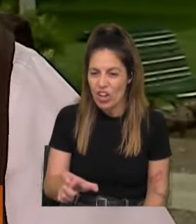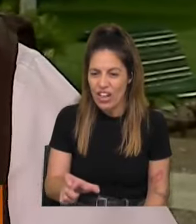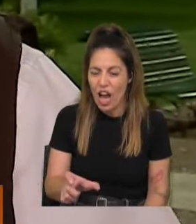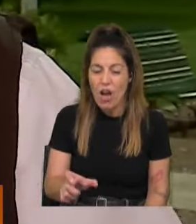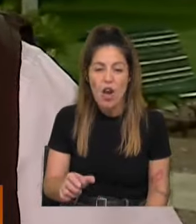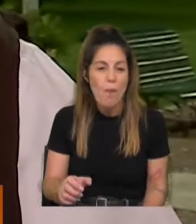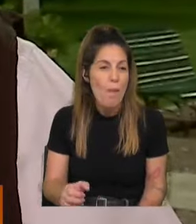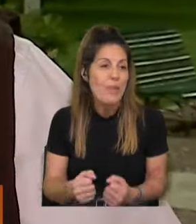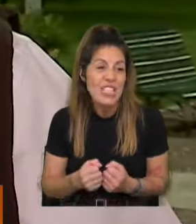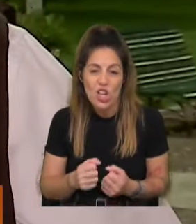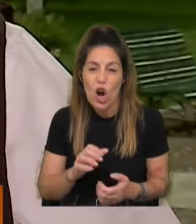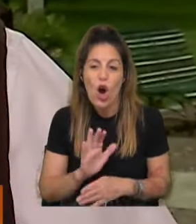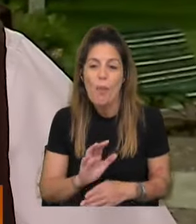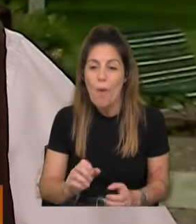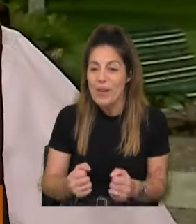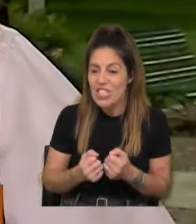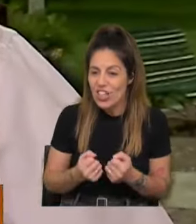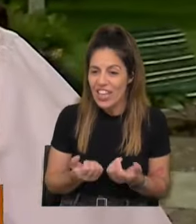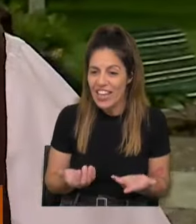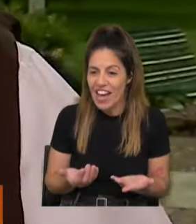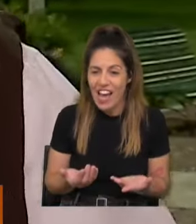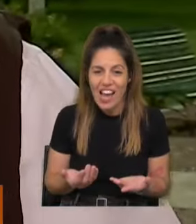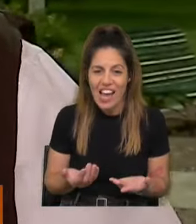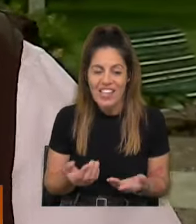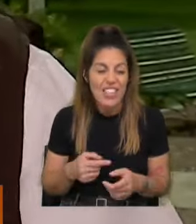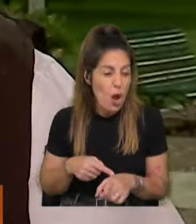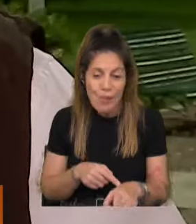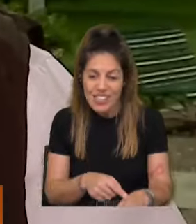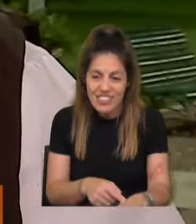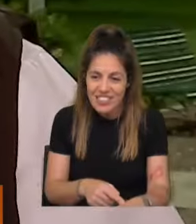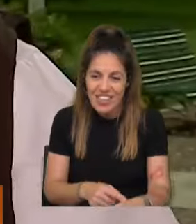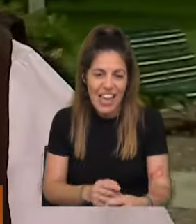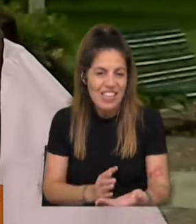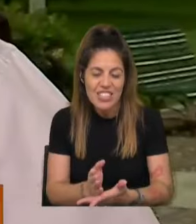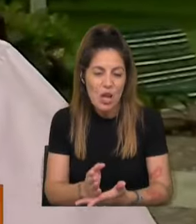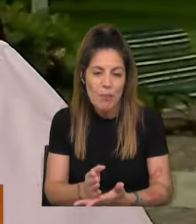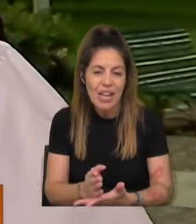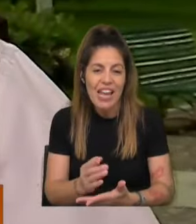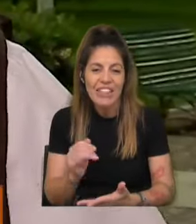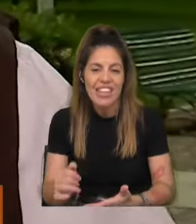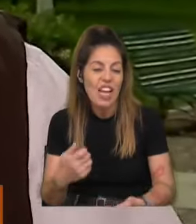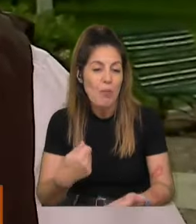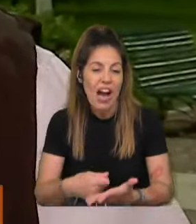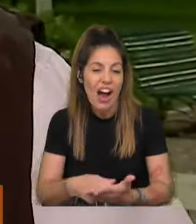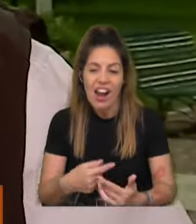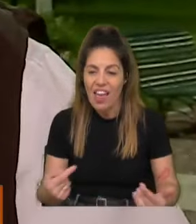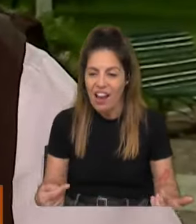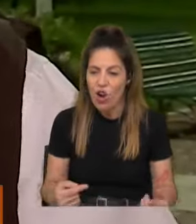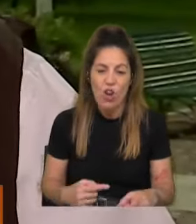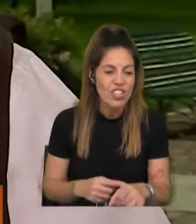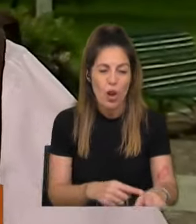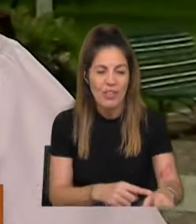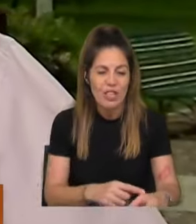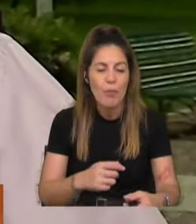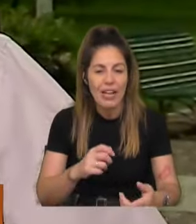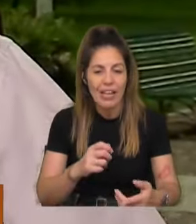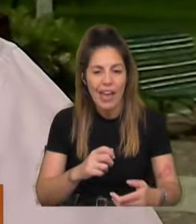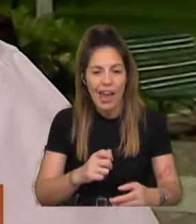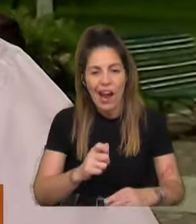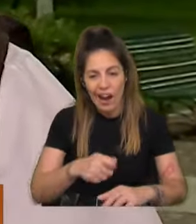prisionera de de que bueno de que se los persigue si siempre se le va cobrando algo y se los persigue para que